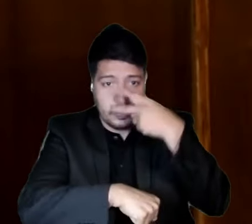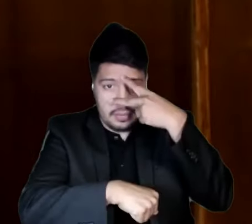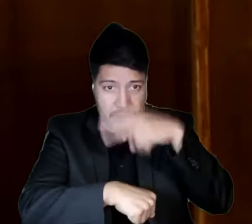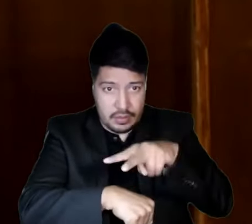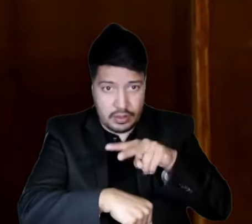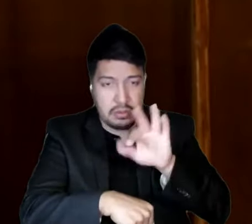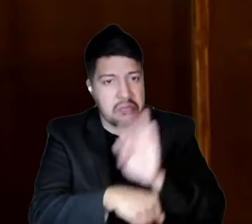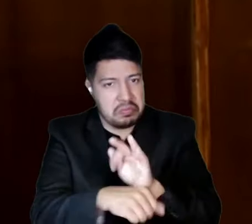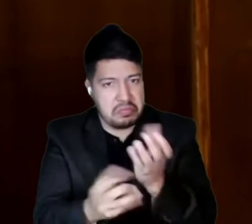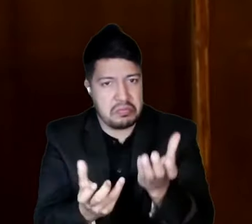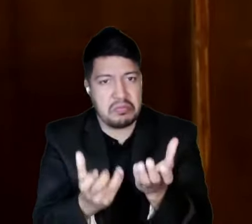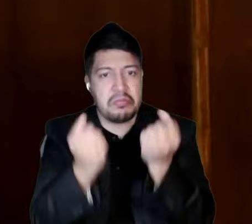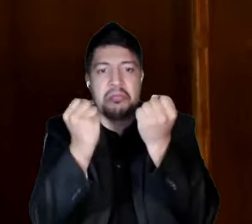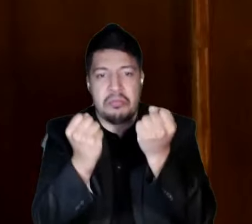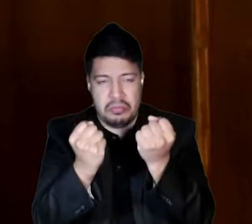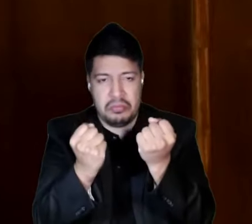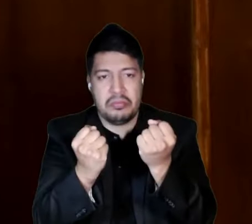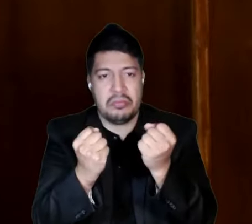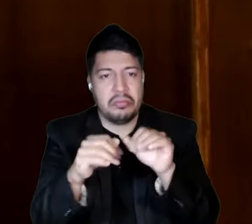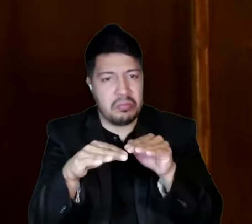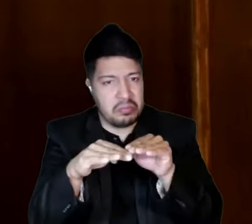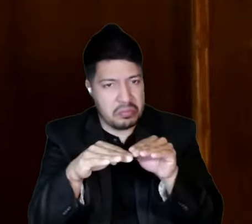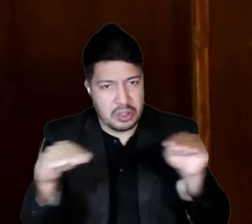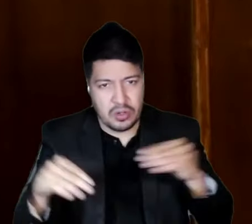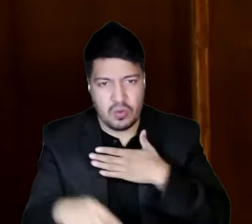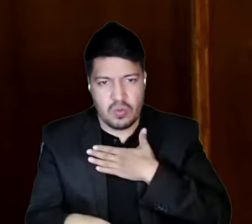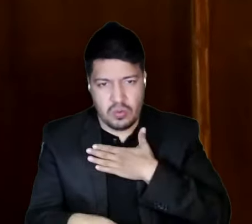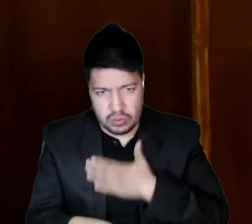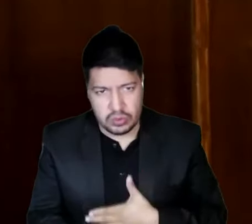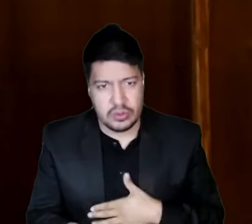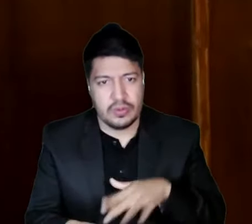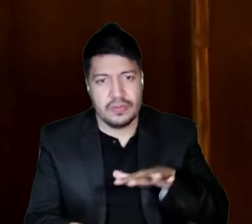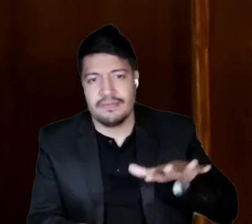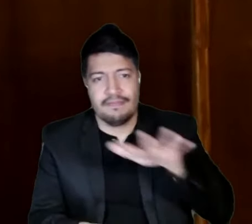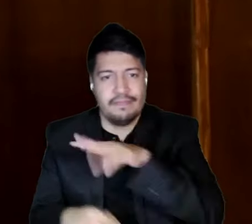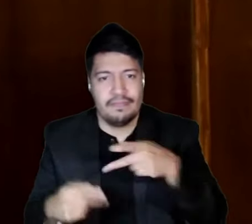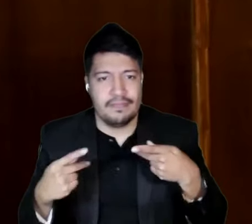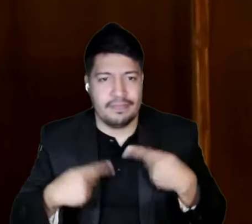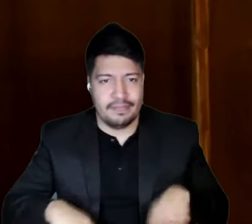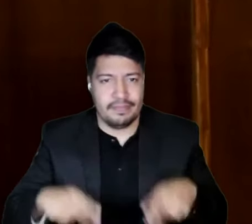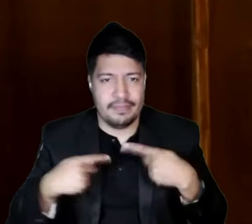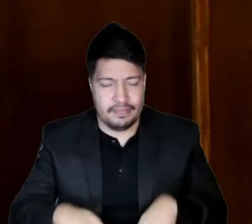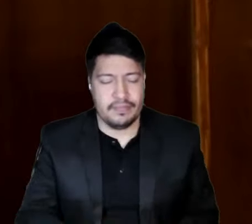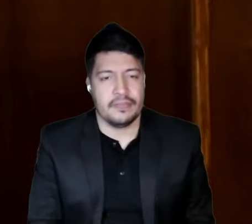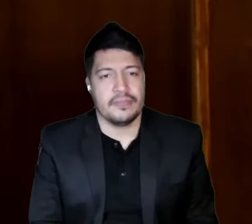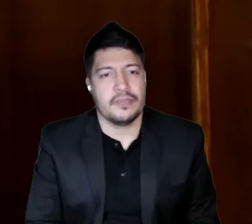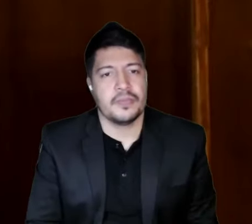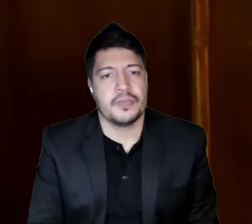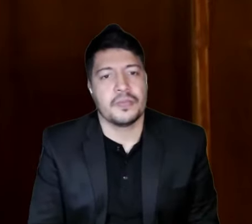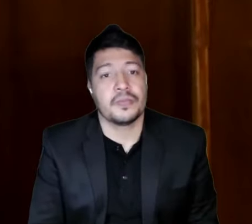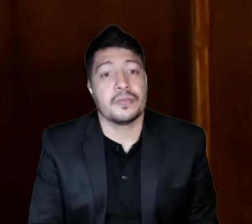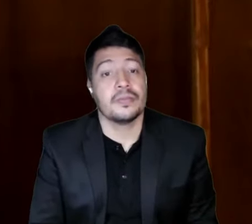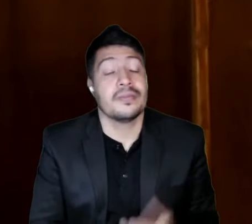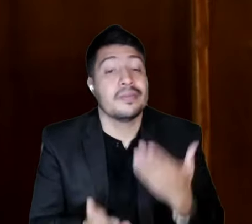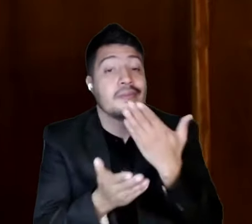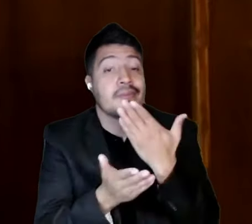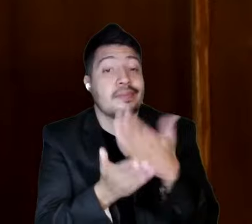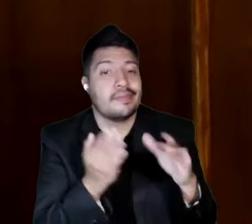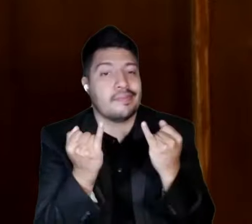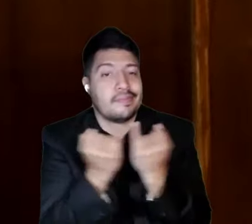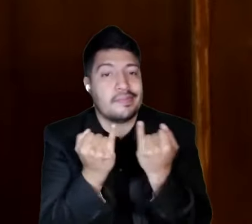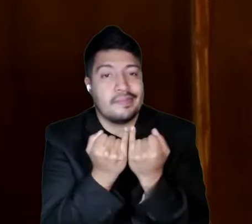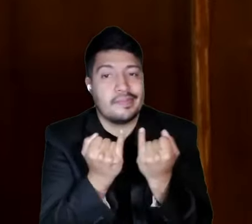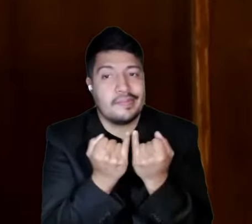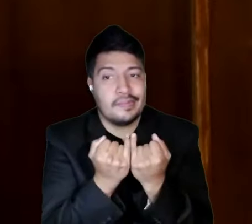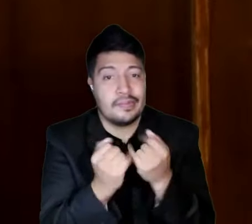equidad y perspectiva de Justicia Social para el bienestar de la población Por otra parte también sobresale la consideración de